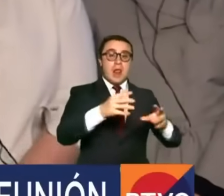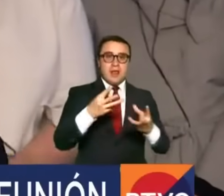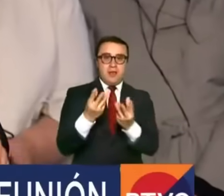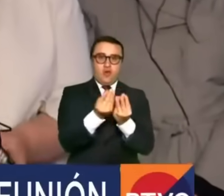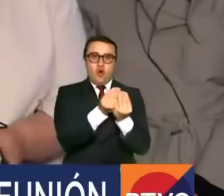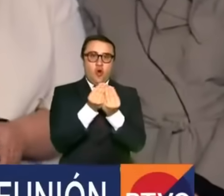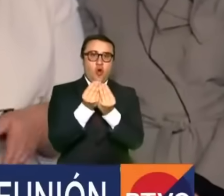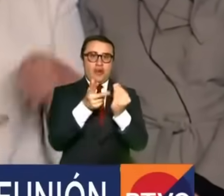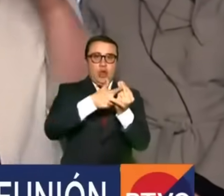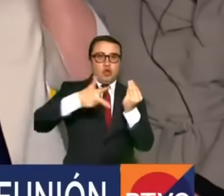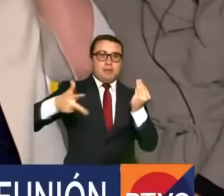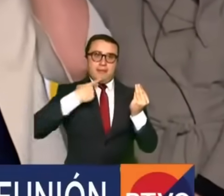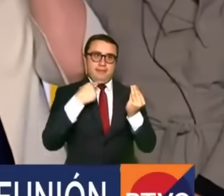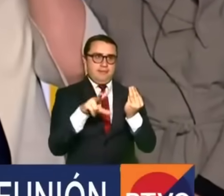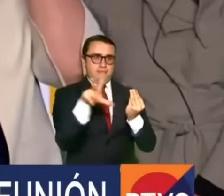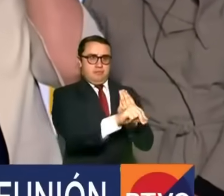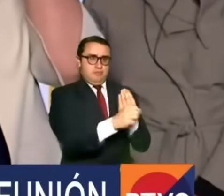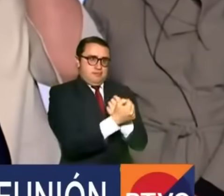dejó pasar.